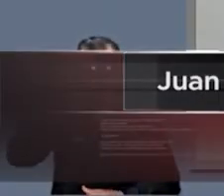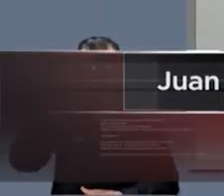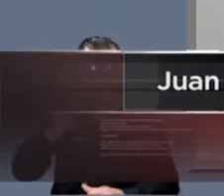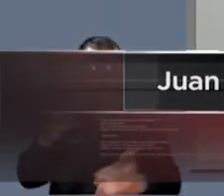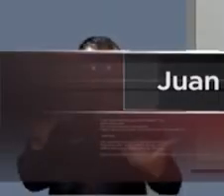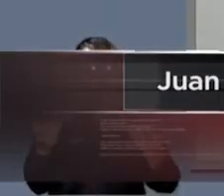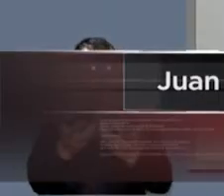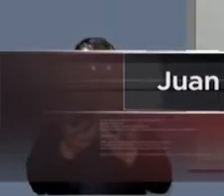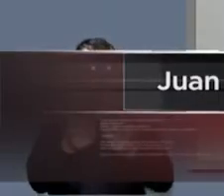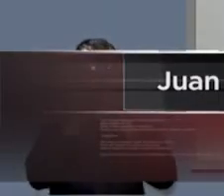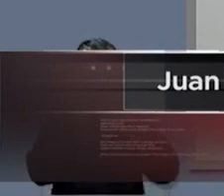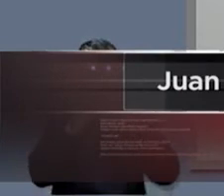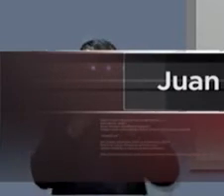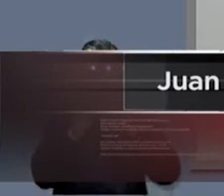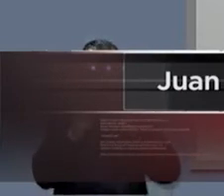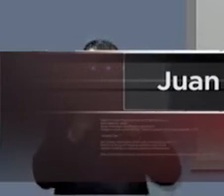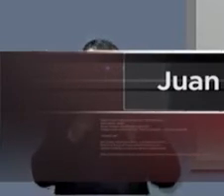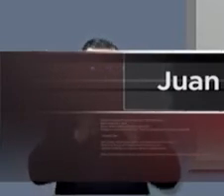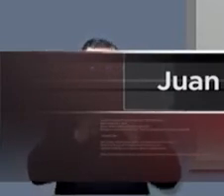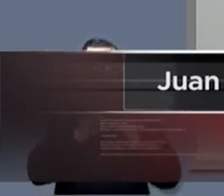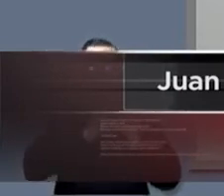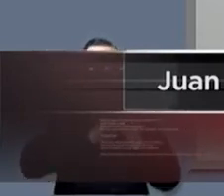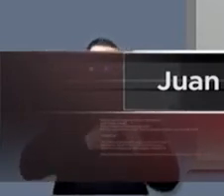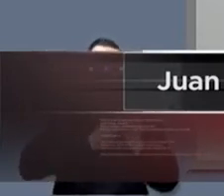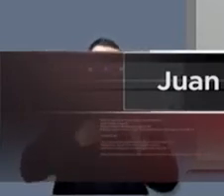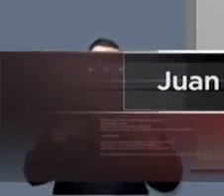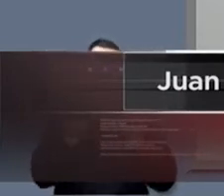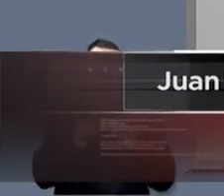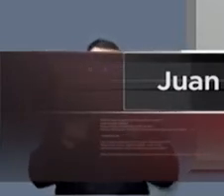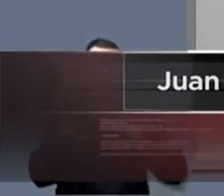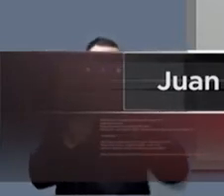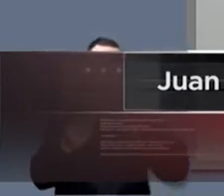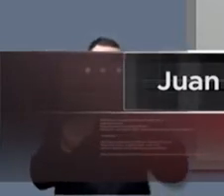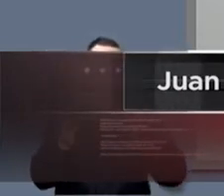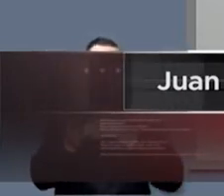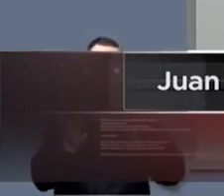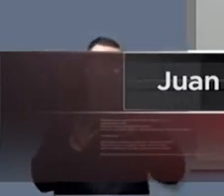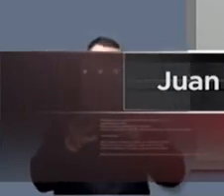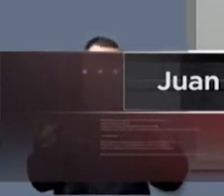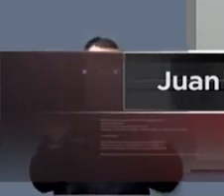expediente clínico con 40 millones de pesos que es esto es